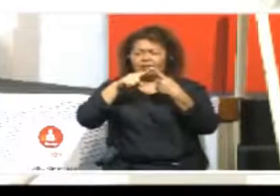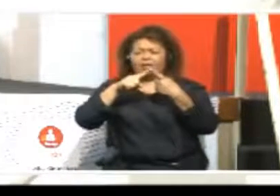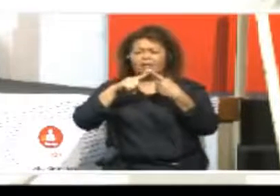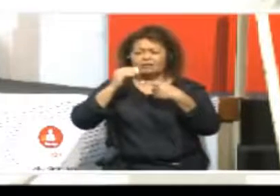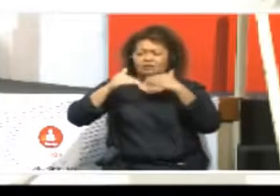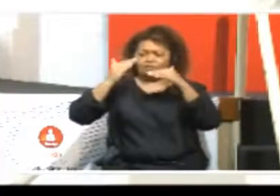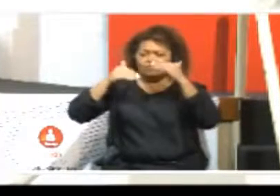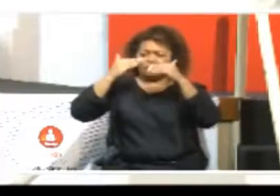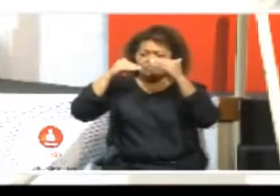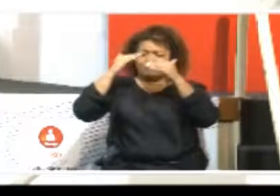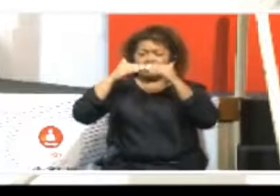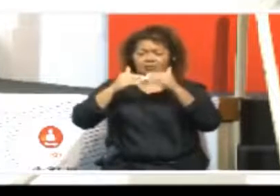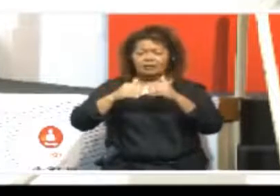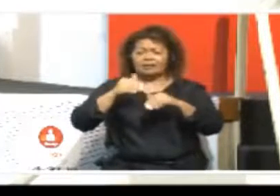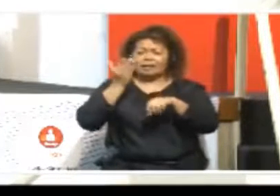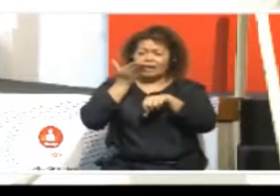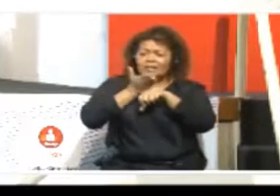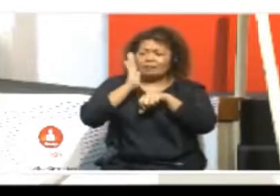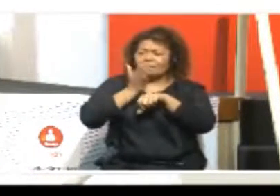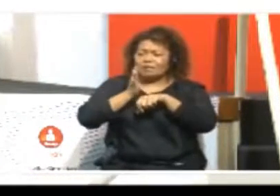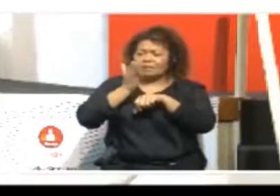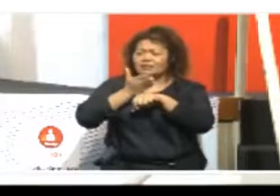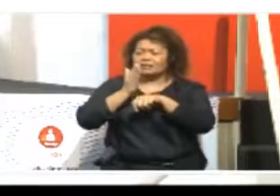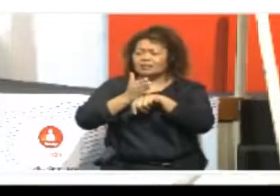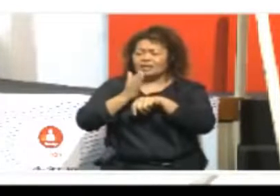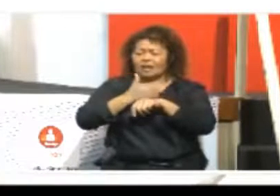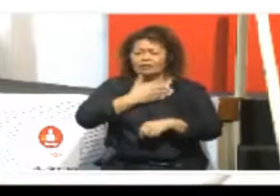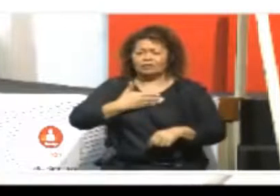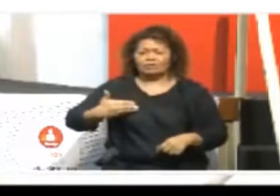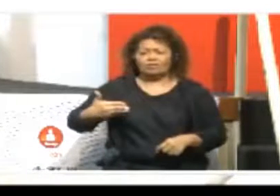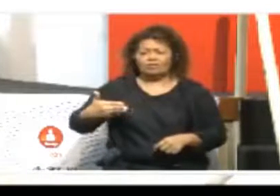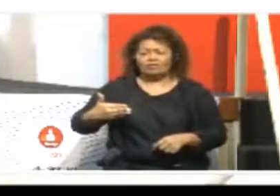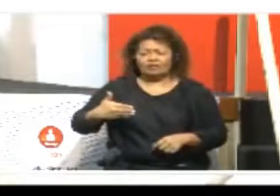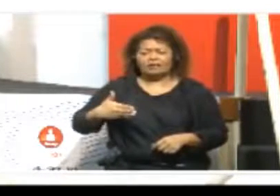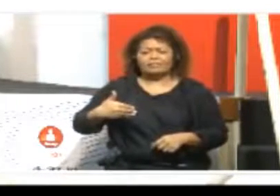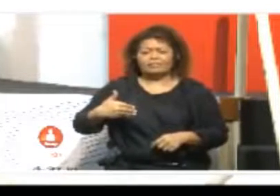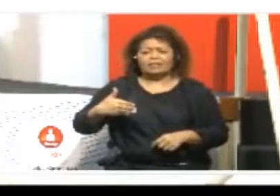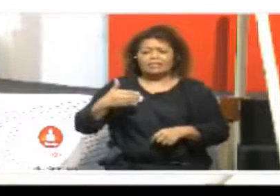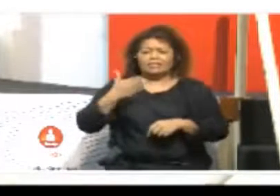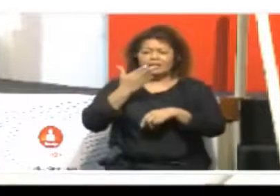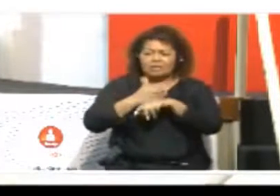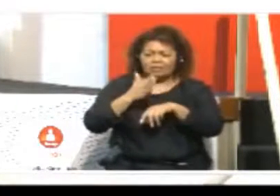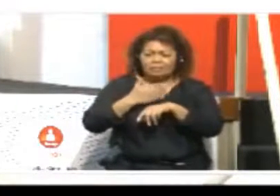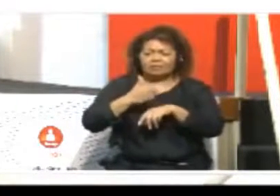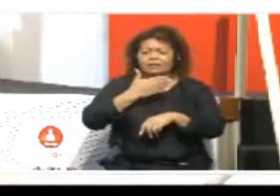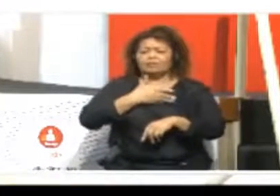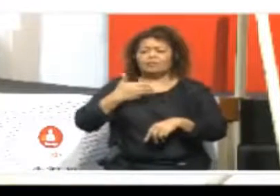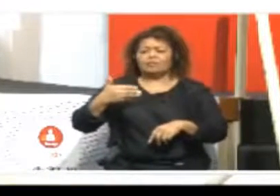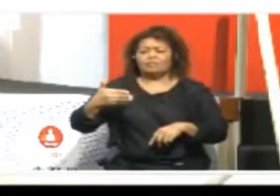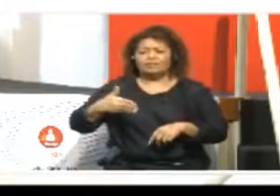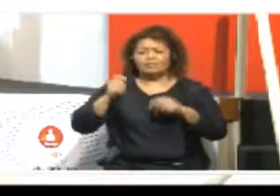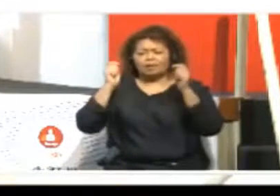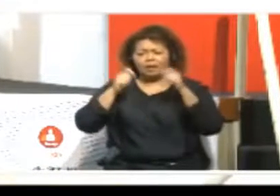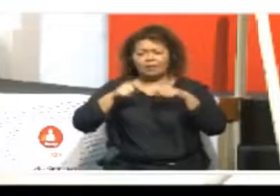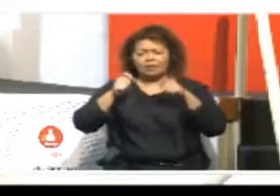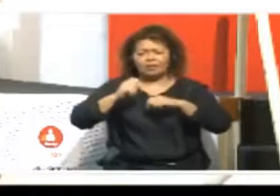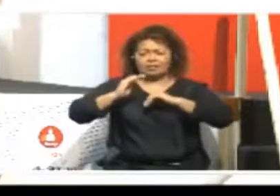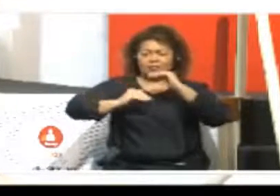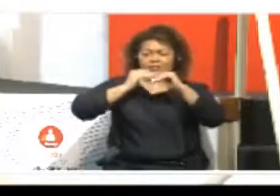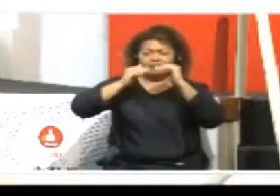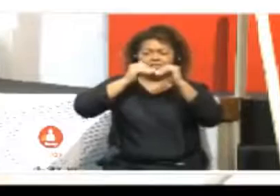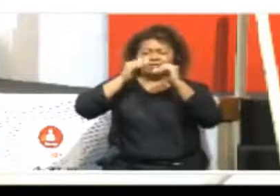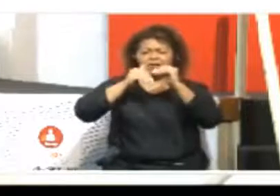capacidad del gobierno, de la capacidad que tiene el gobierno para poder desempeñar las funciones que